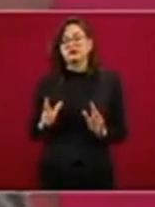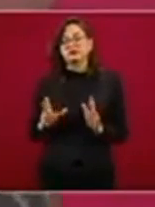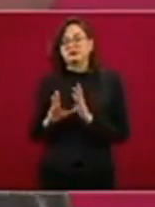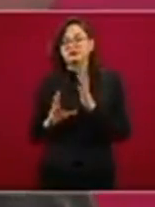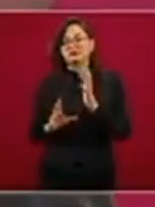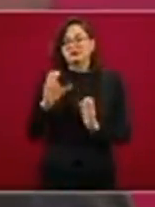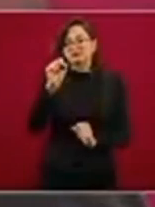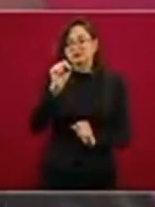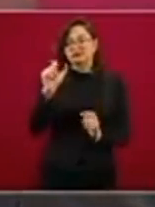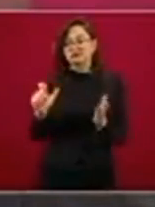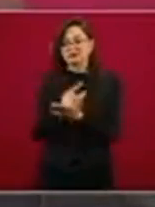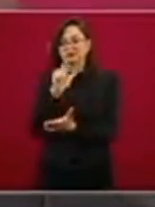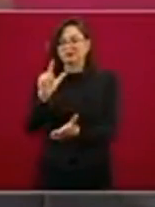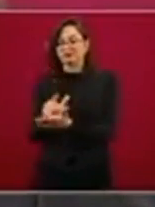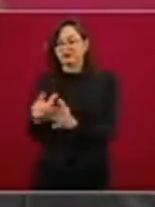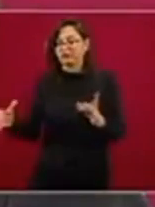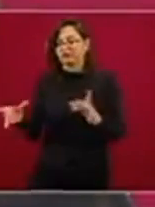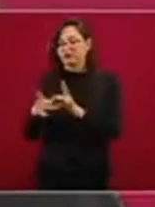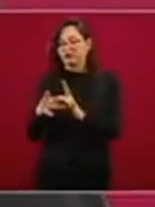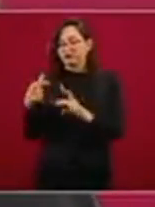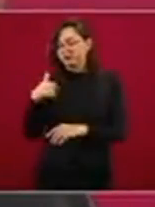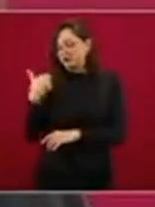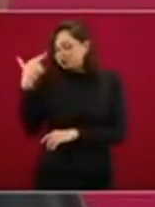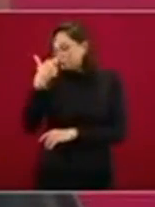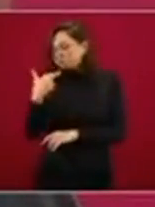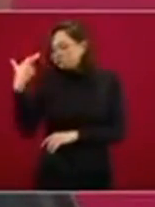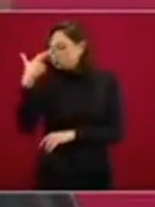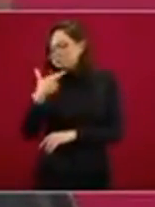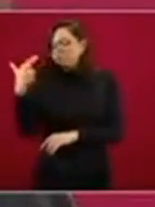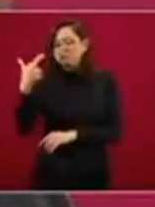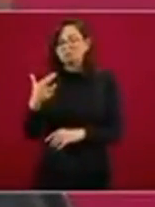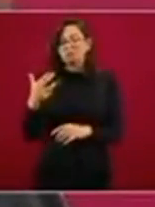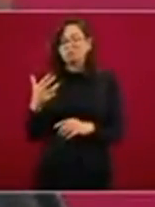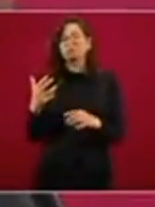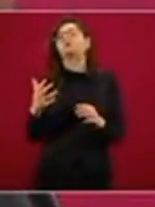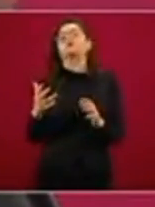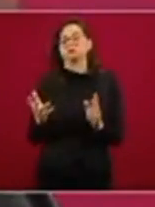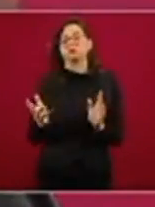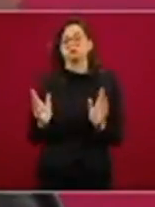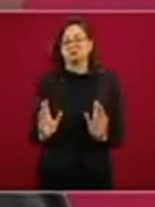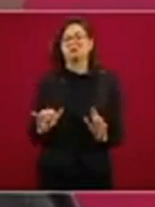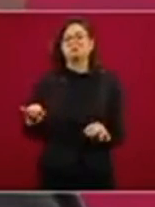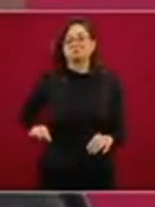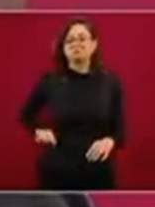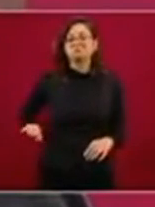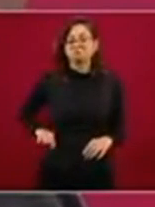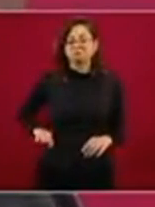Constitución y la ley de la materia, y va a ser